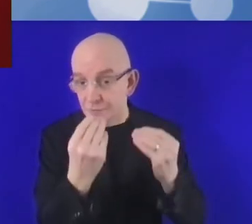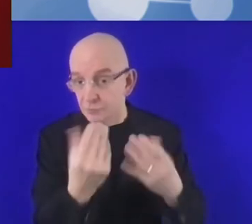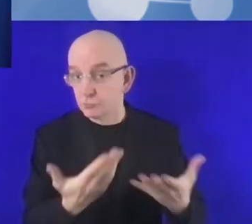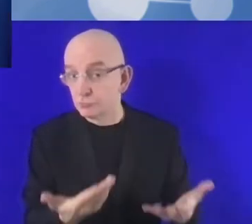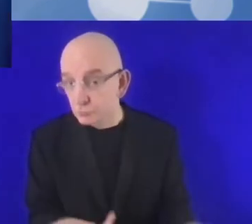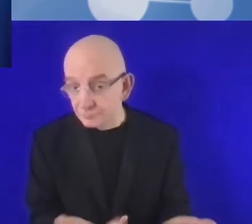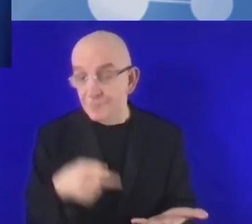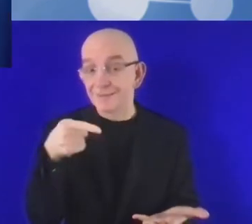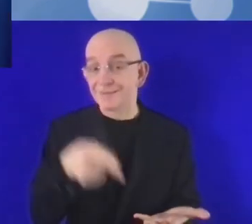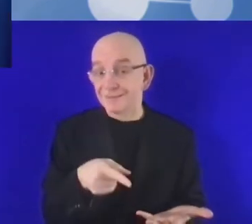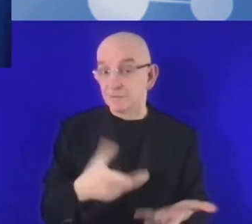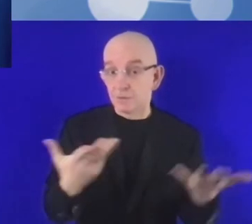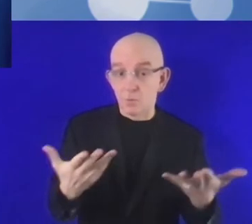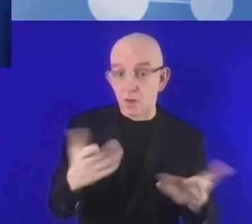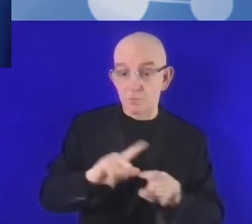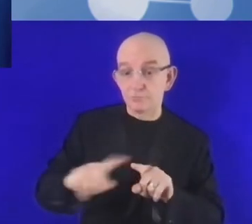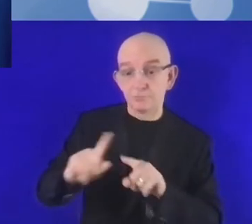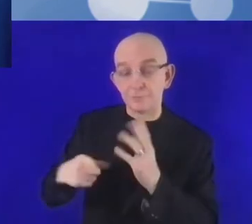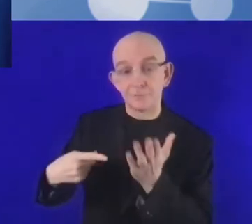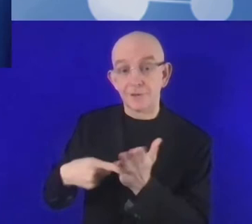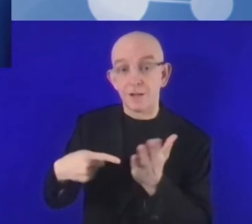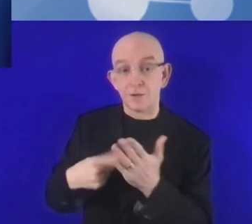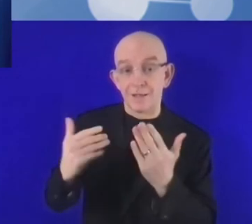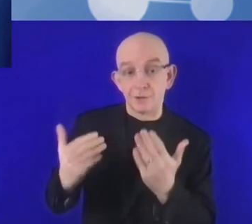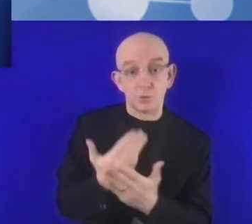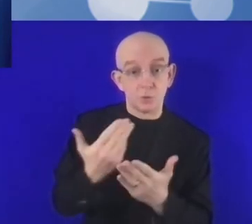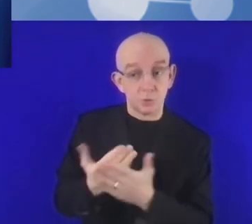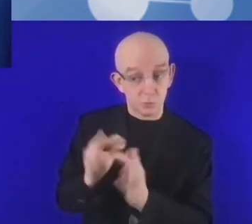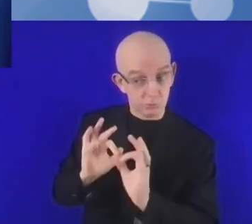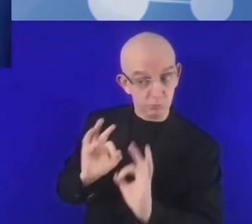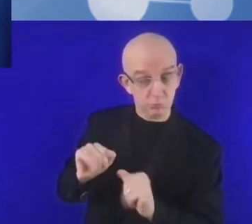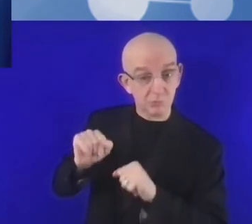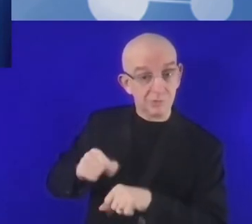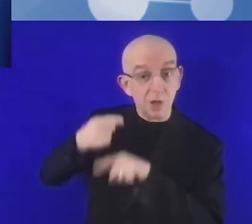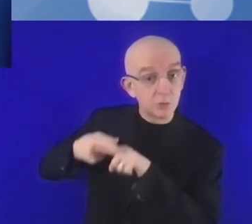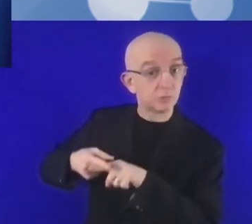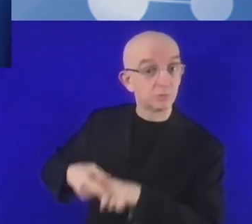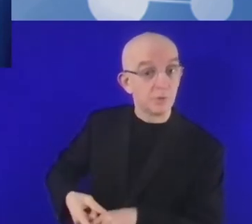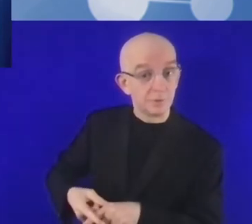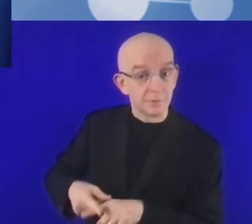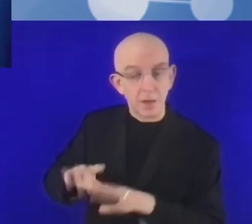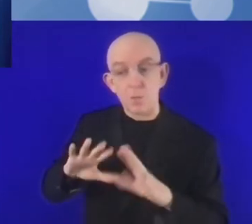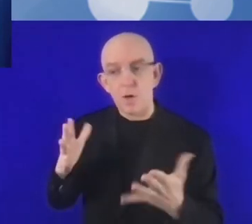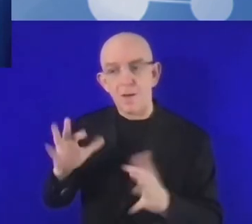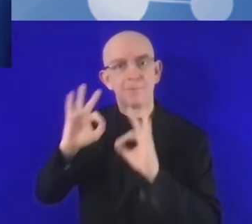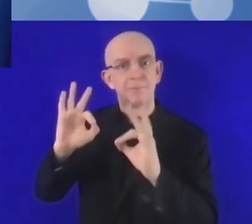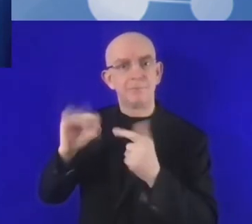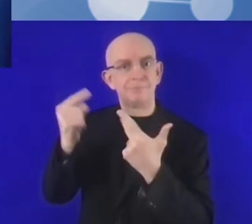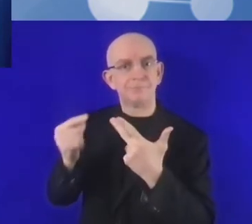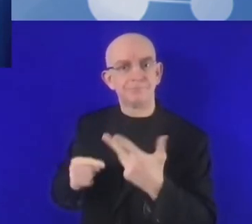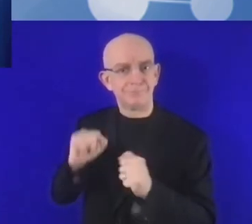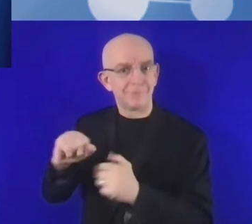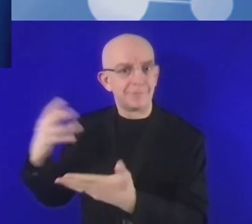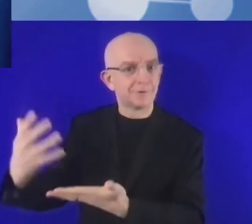del futuro, de la educación? ¿Si podemos tener plena fe en las nuevas tecnologías? ¿Cómo